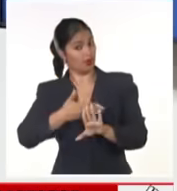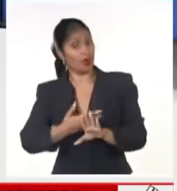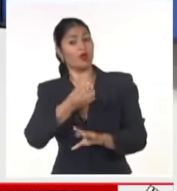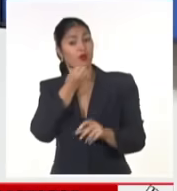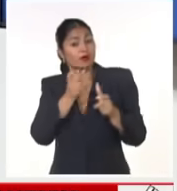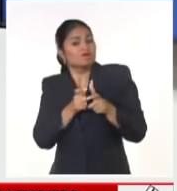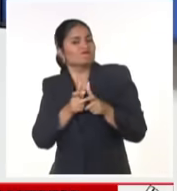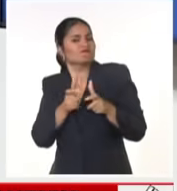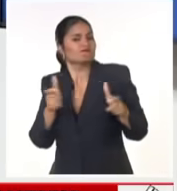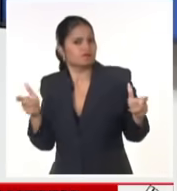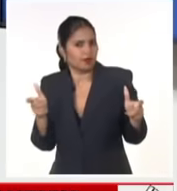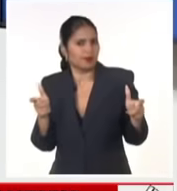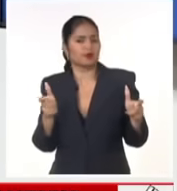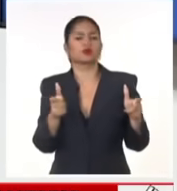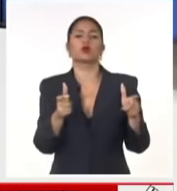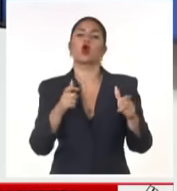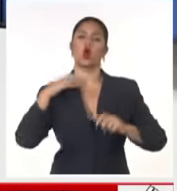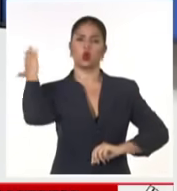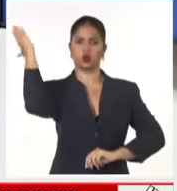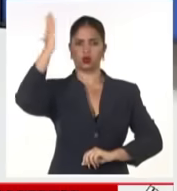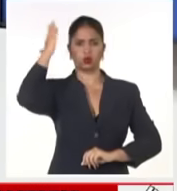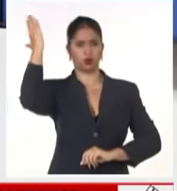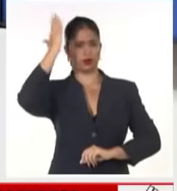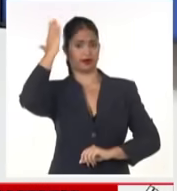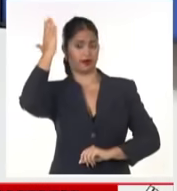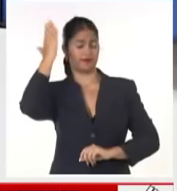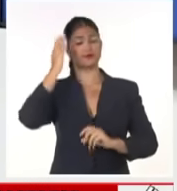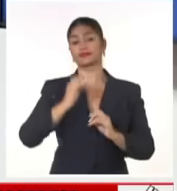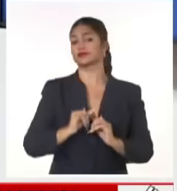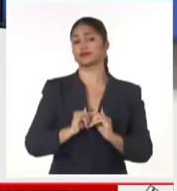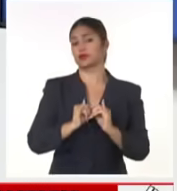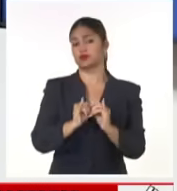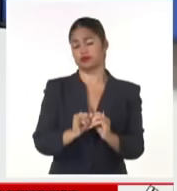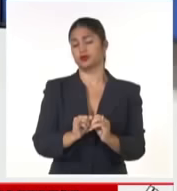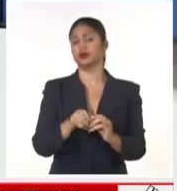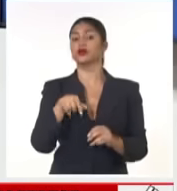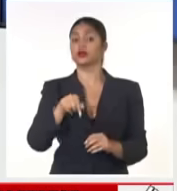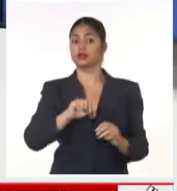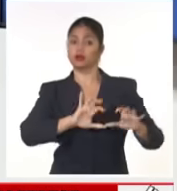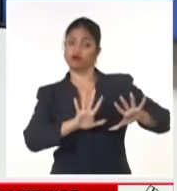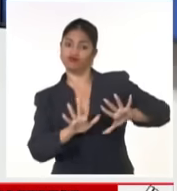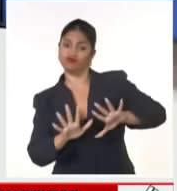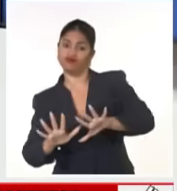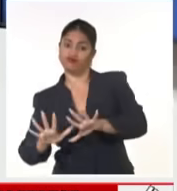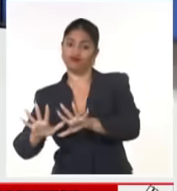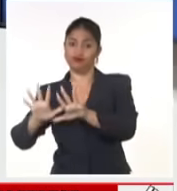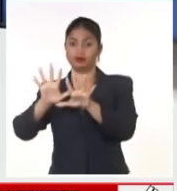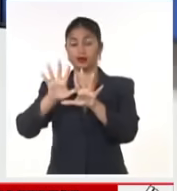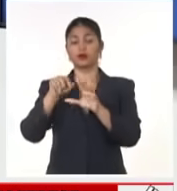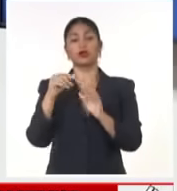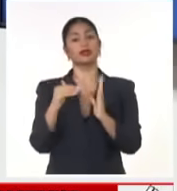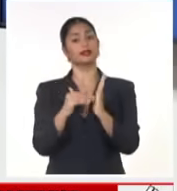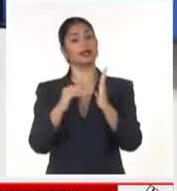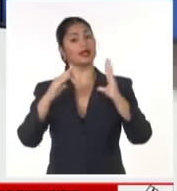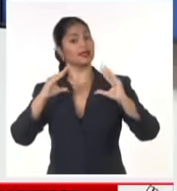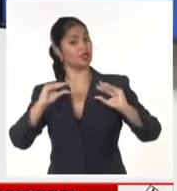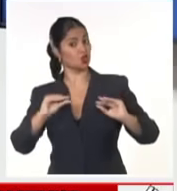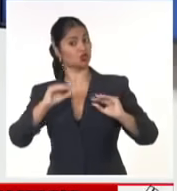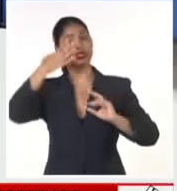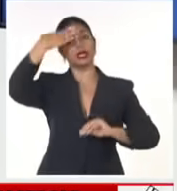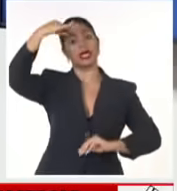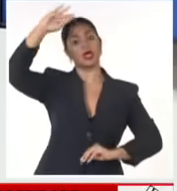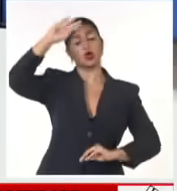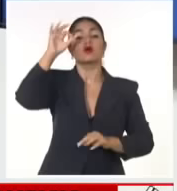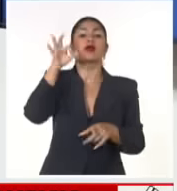alcanzar la categoría de huracán. Debido a la amplia circulación de esta depresión, a partir de esta tarde-noche comenzarán las lluvias, chubascos